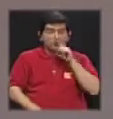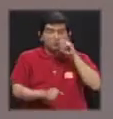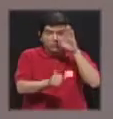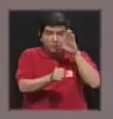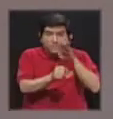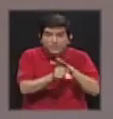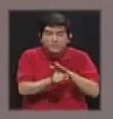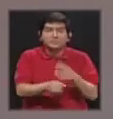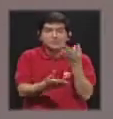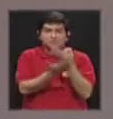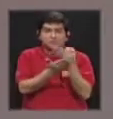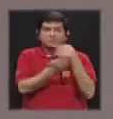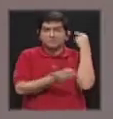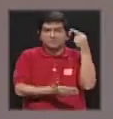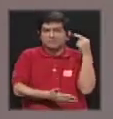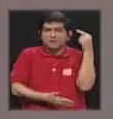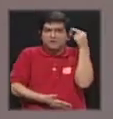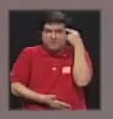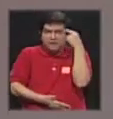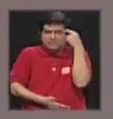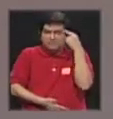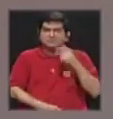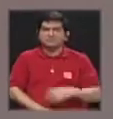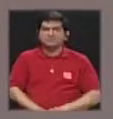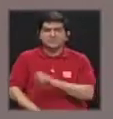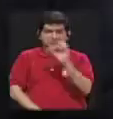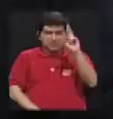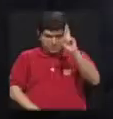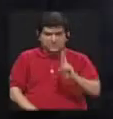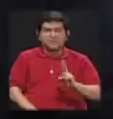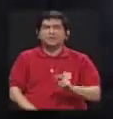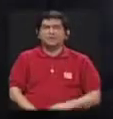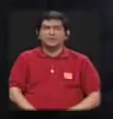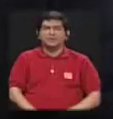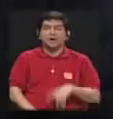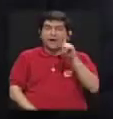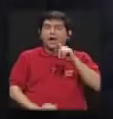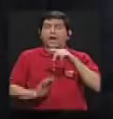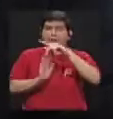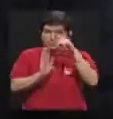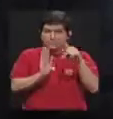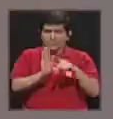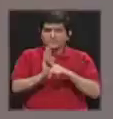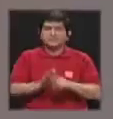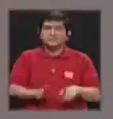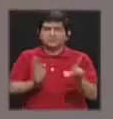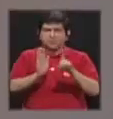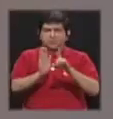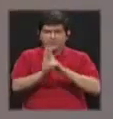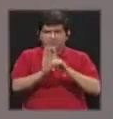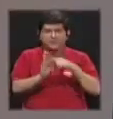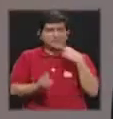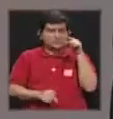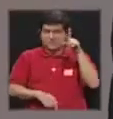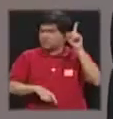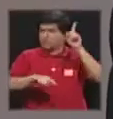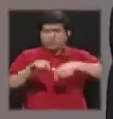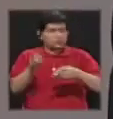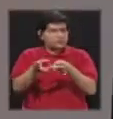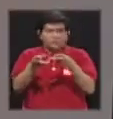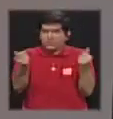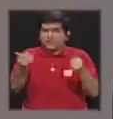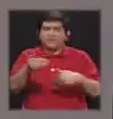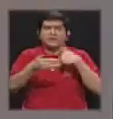comprometiendo las finanzas del Estado costarricense. Entonces, hay un principio en derecho que dice que esto no puede ser subsanado ni siquiera con una